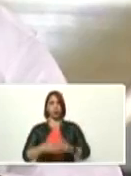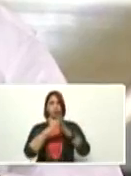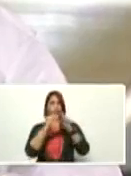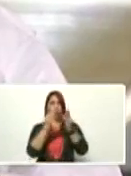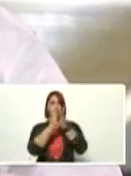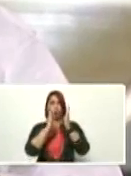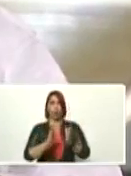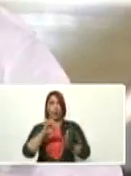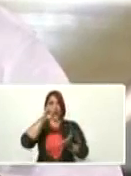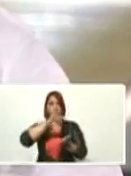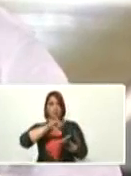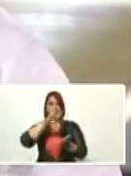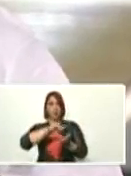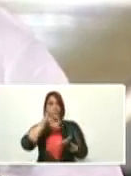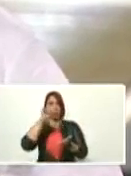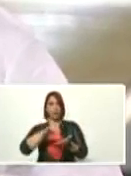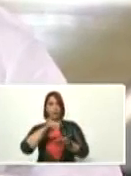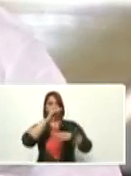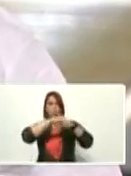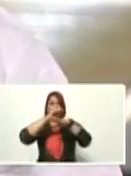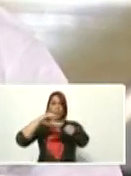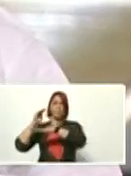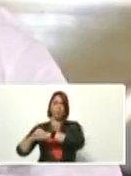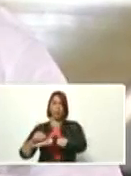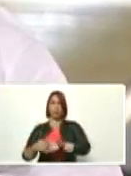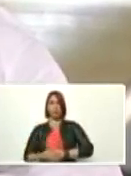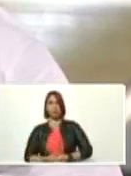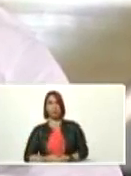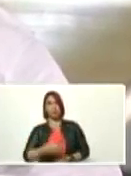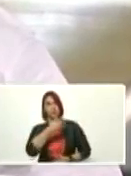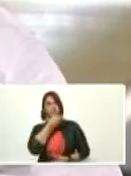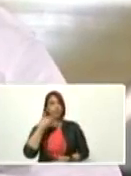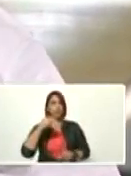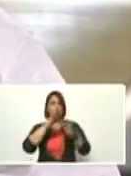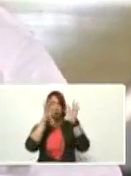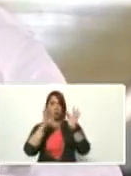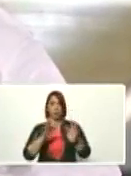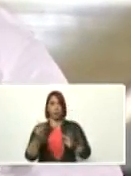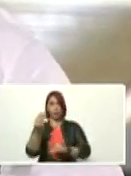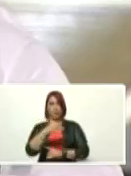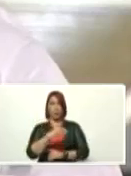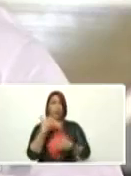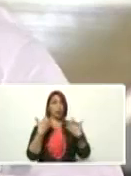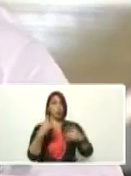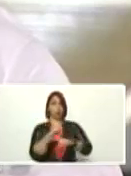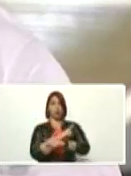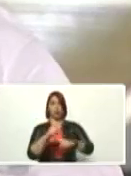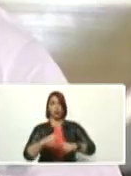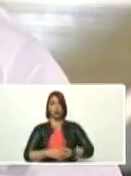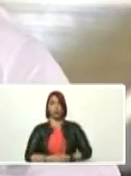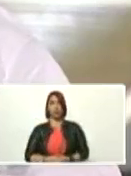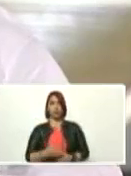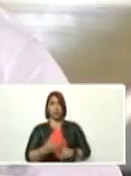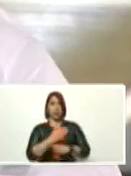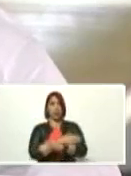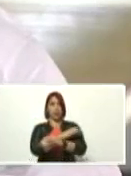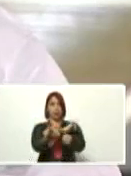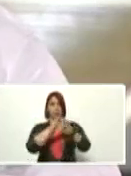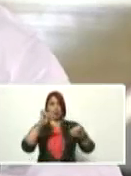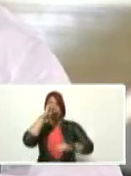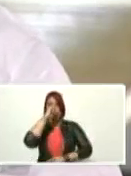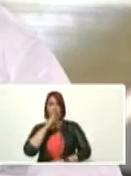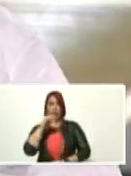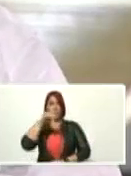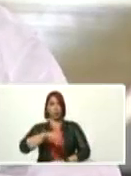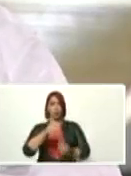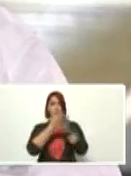y liceos y se convoque de la mejor manera y lo más pronto posible, antes de terminar este año